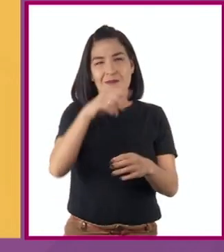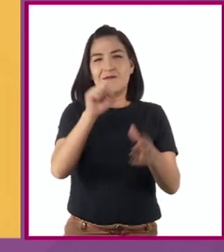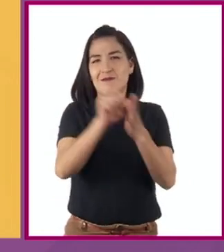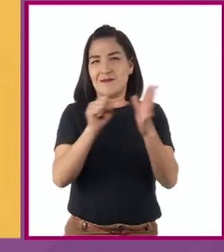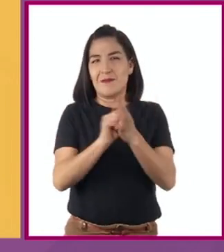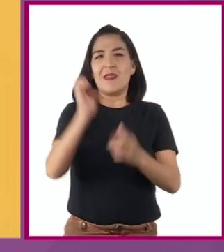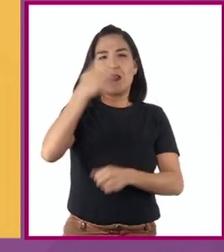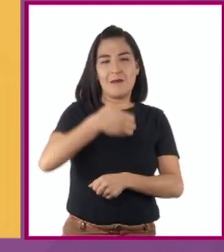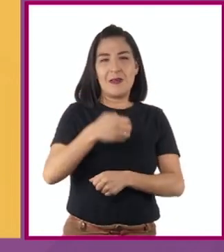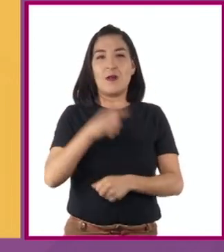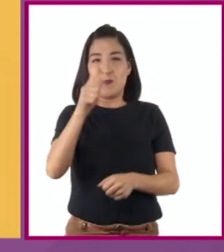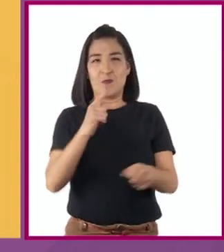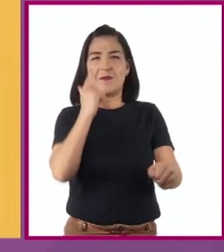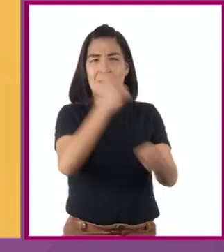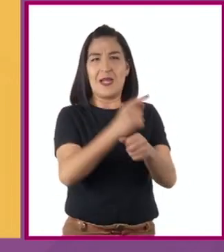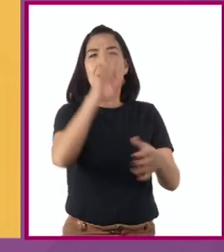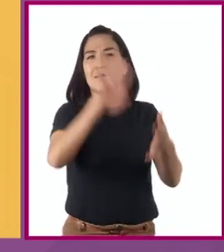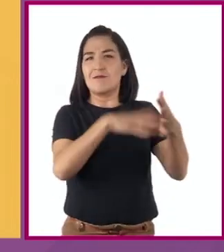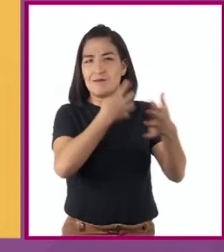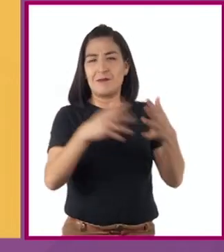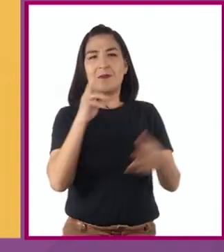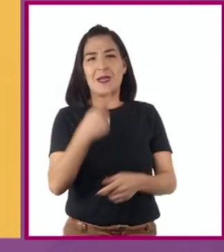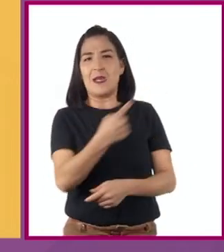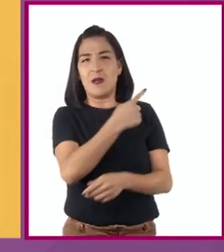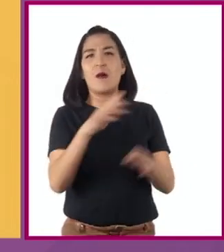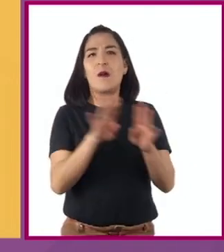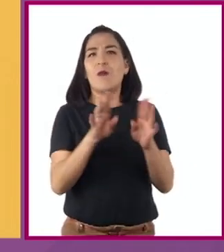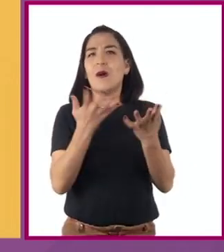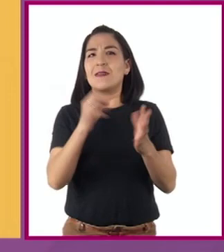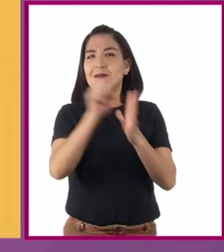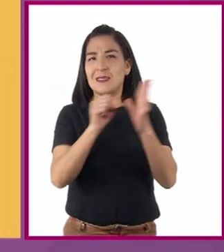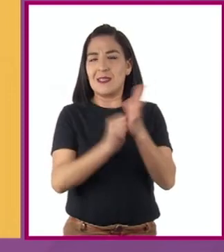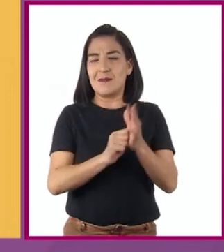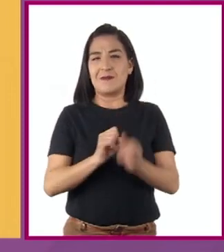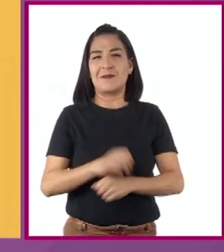¿Ya identificaron en la tabla las soluciones del sistema?